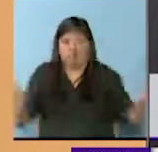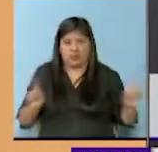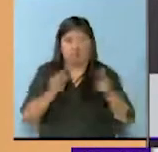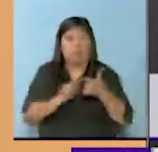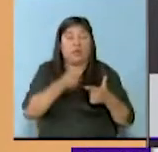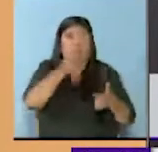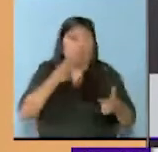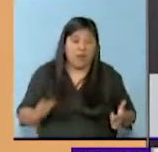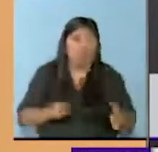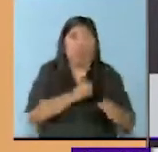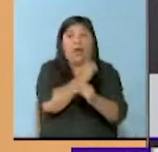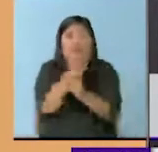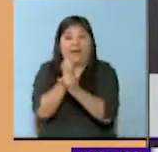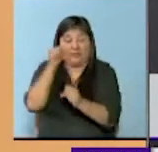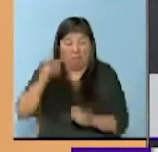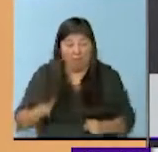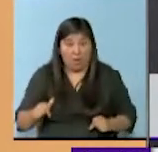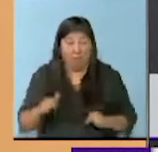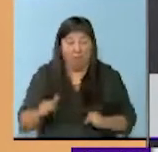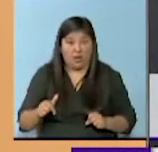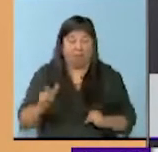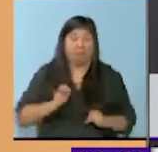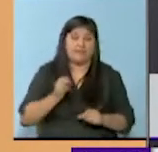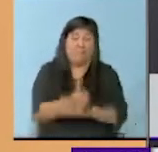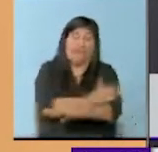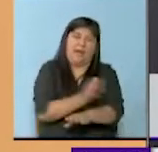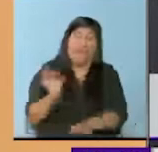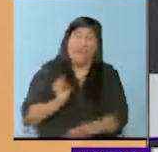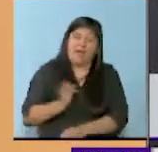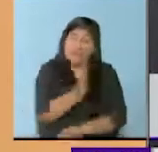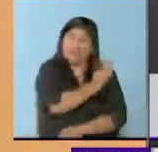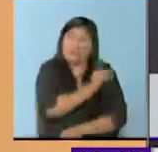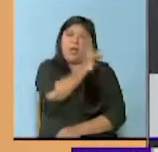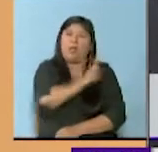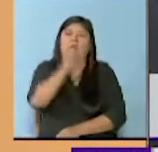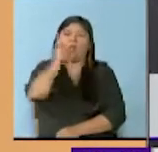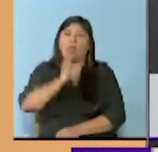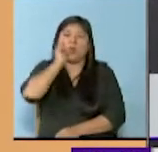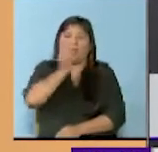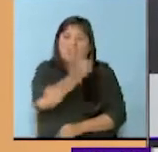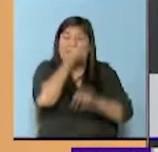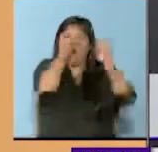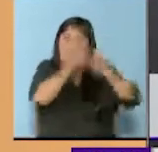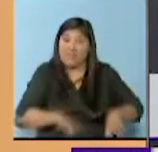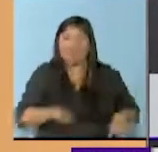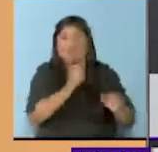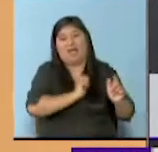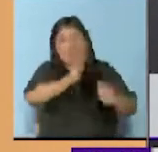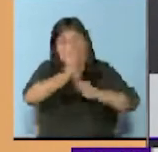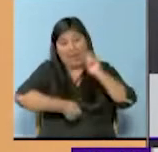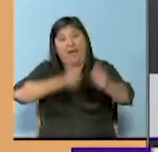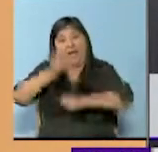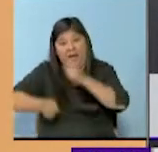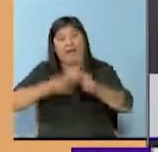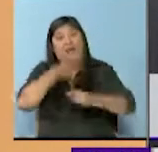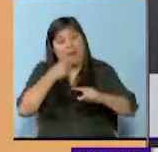Hasta ahora, prácticamente desde el año 96, que es cuando nace por ley de la Nación este tema de las asignaciones familiares,